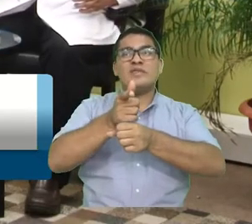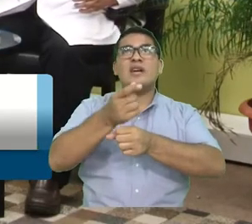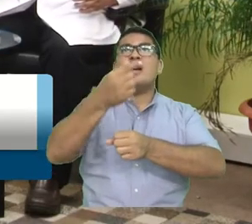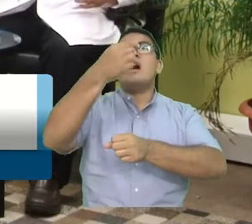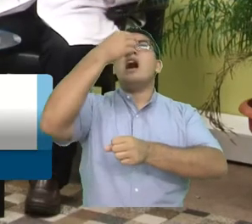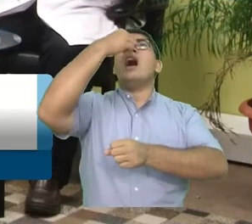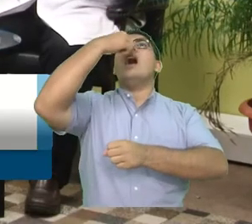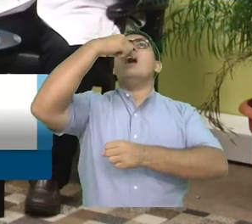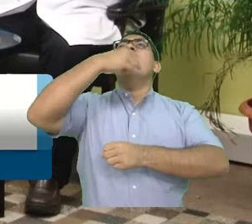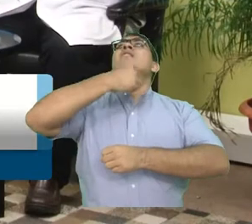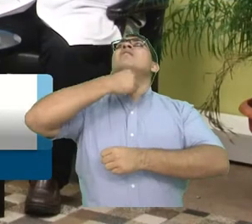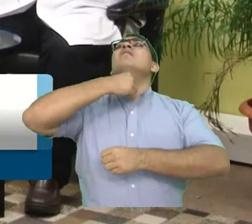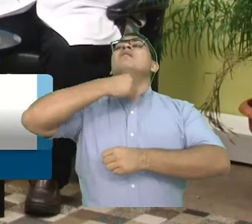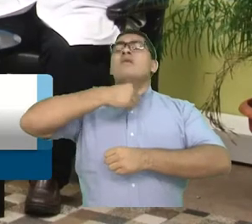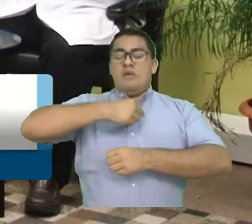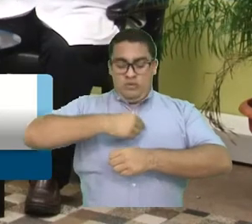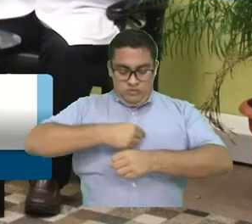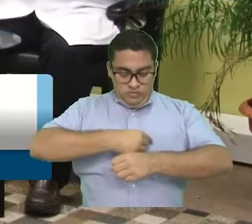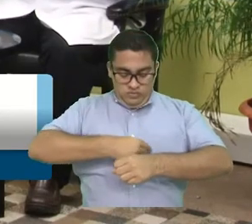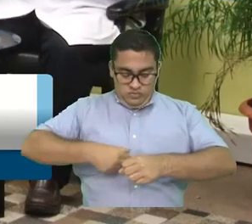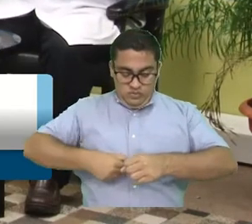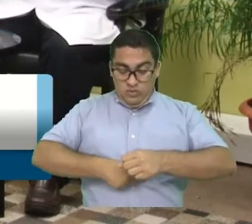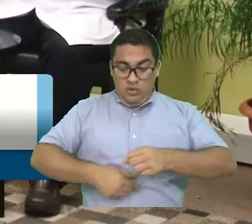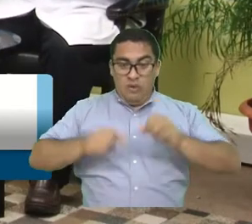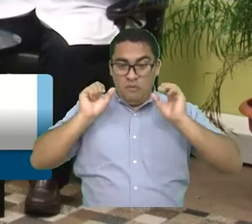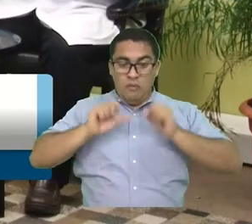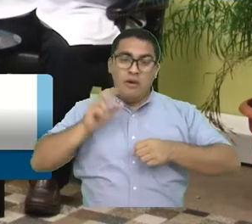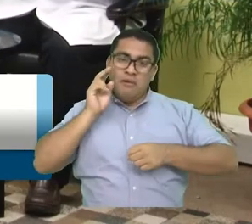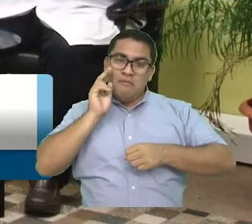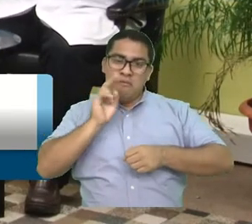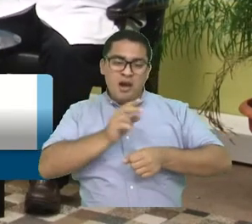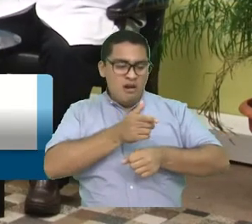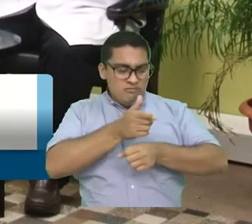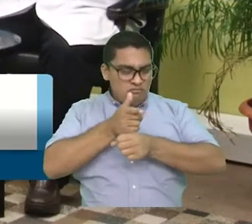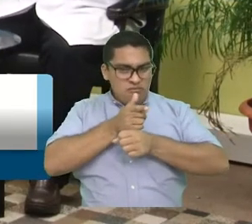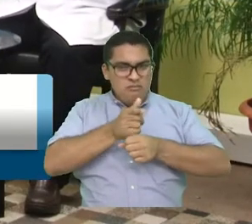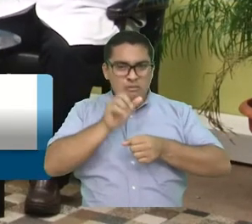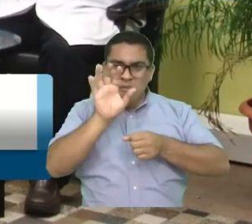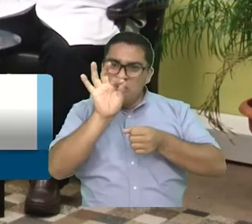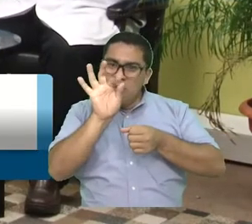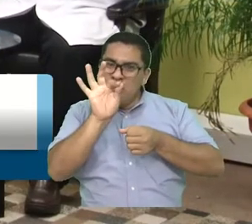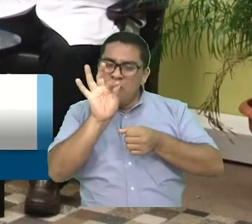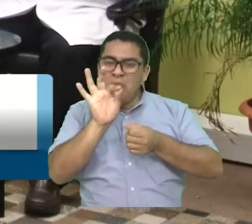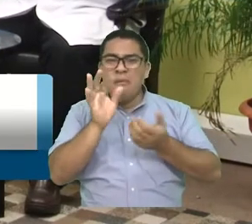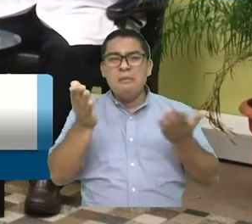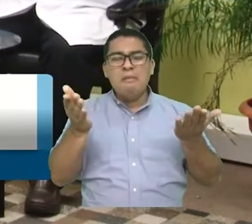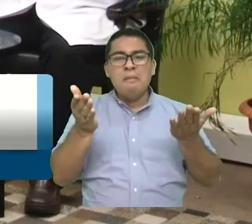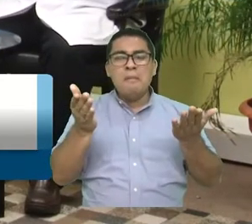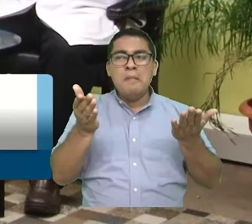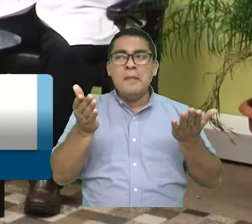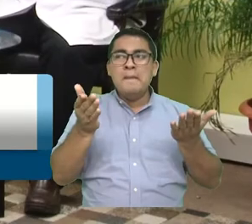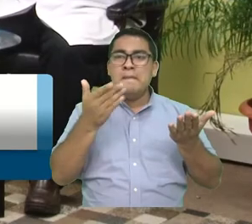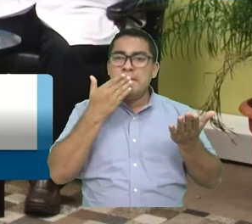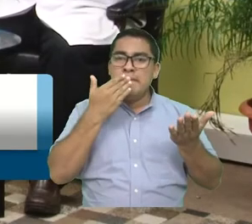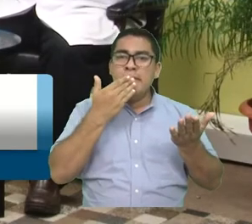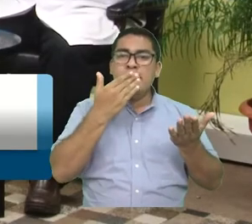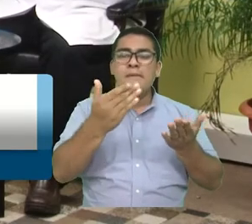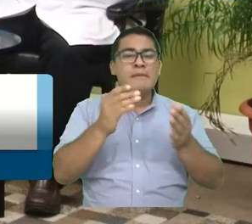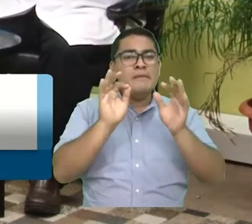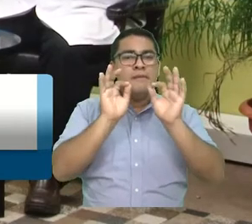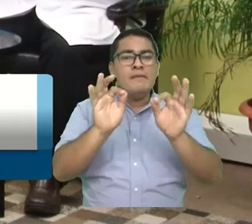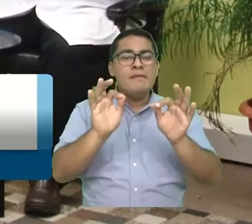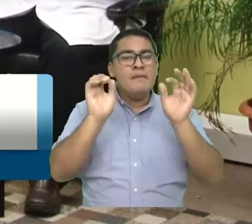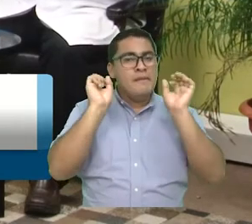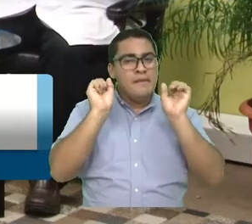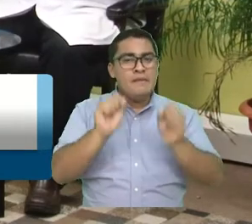que va hacia el estómago y podemos ver la mucosa. ¿Cómo está la mucosa? Si solo está puntiforme, si incluso puede llegar